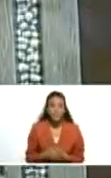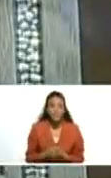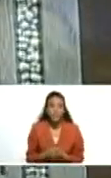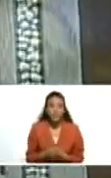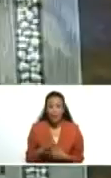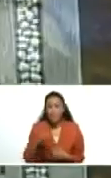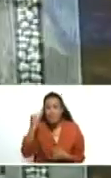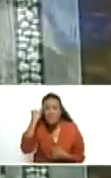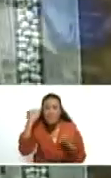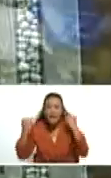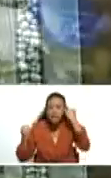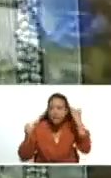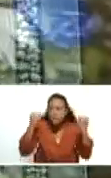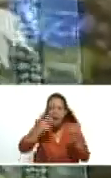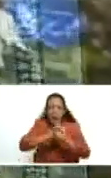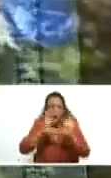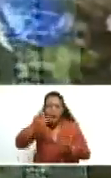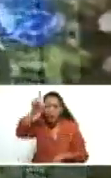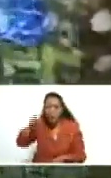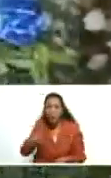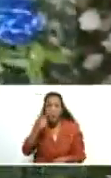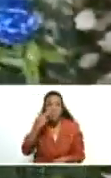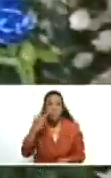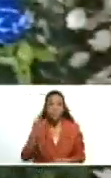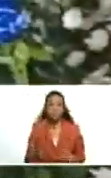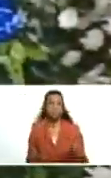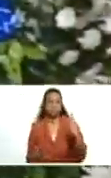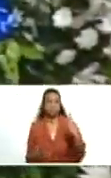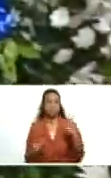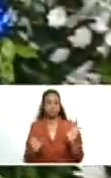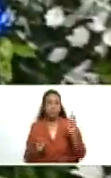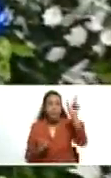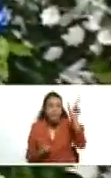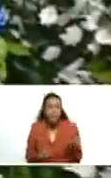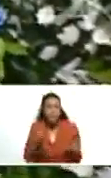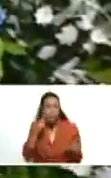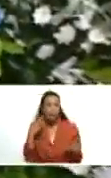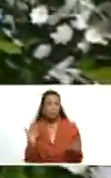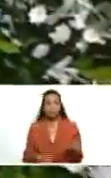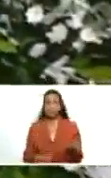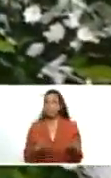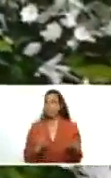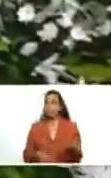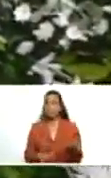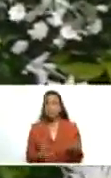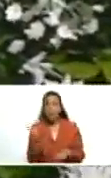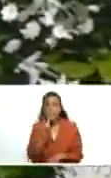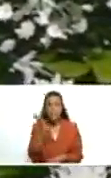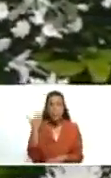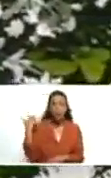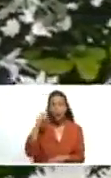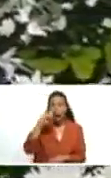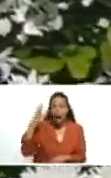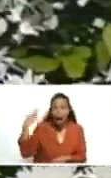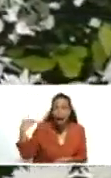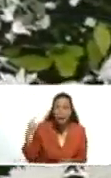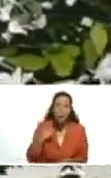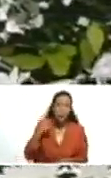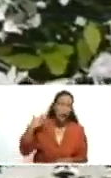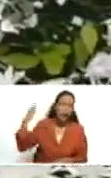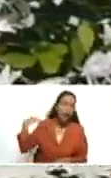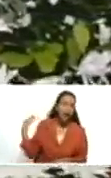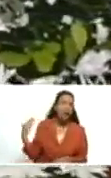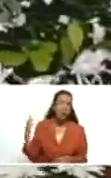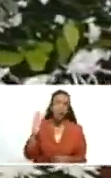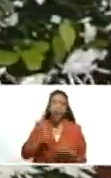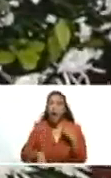Venía con las ideas muy claras, era impresionante saber cómo en la Venezuela aquella, de